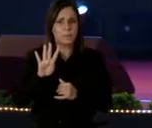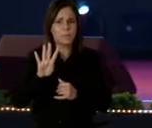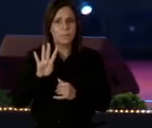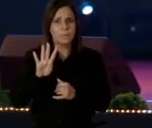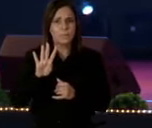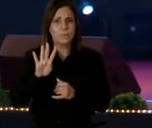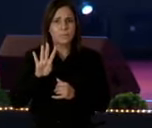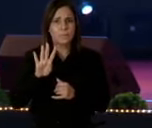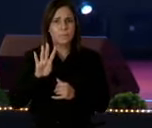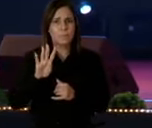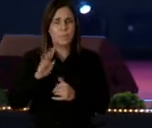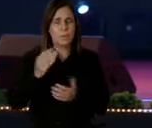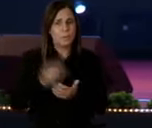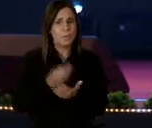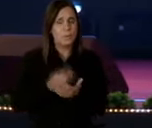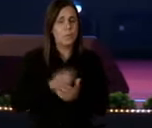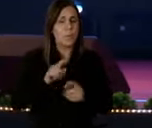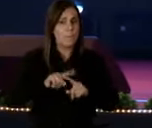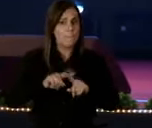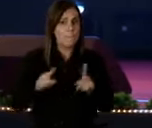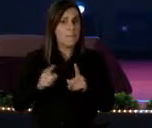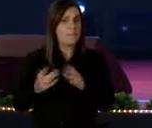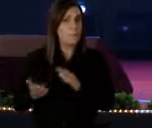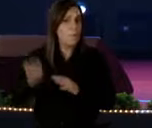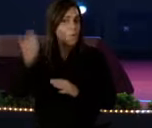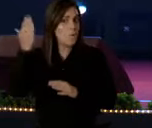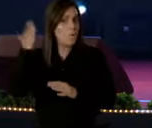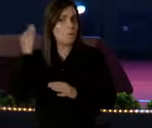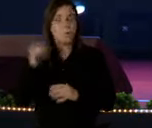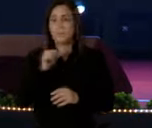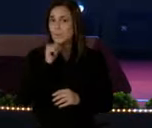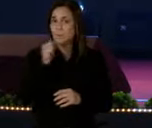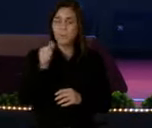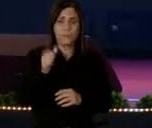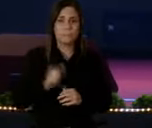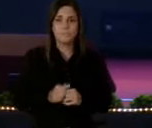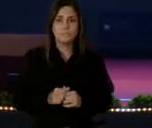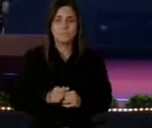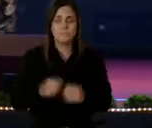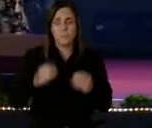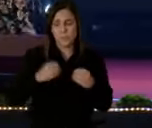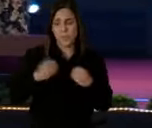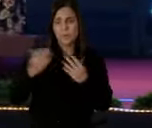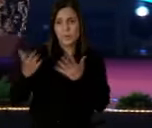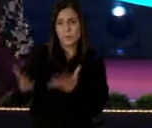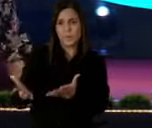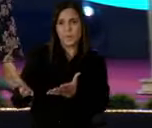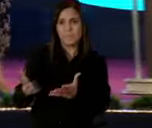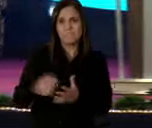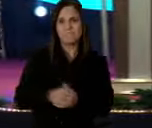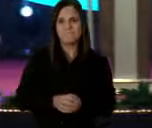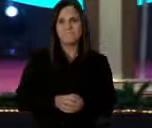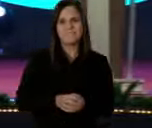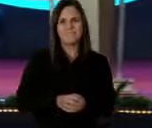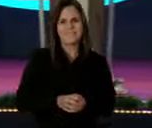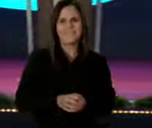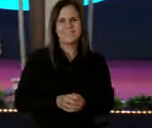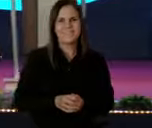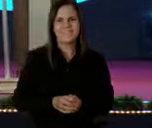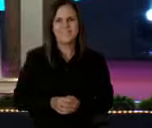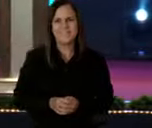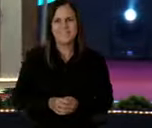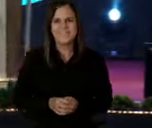así, de cassette, de CD, de pista, de todo. Ay, jamón, así son una risa. Digo, los de tuyo para acá,